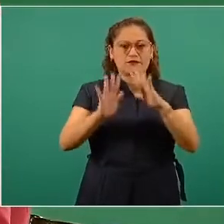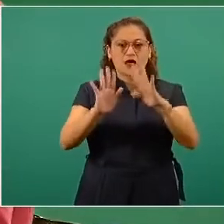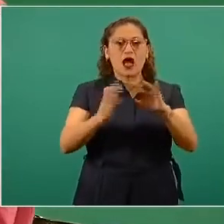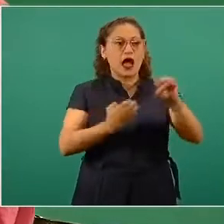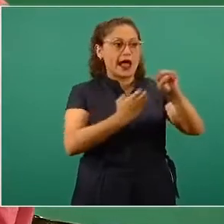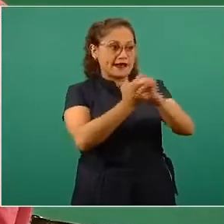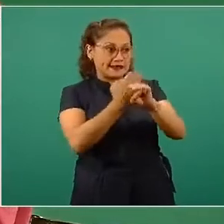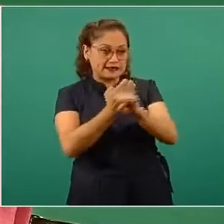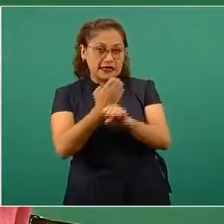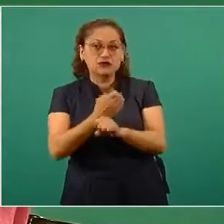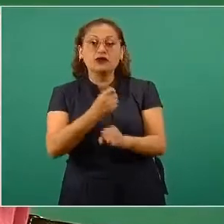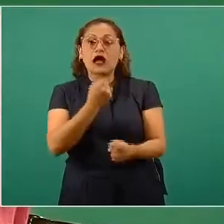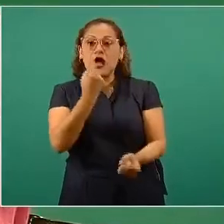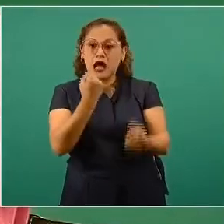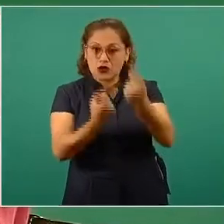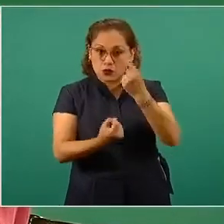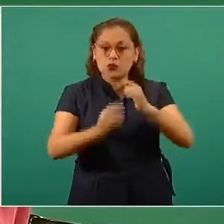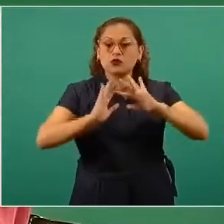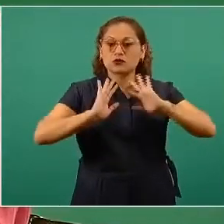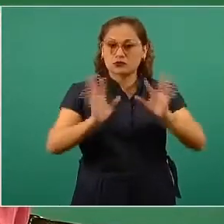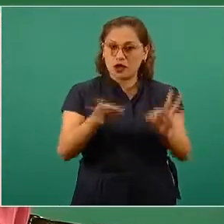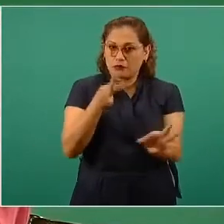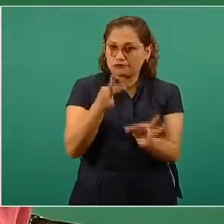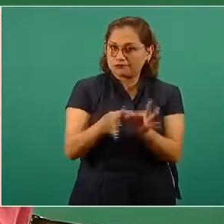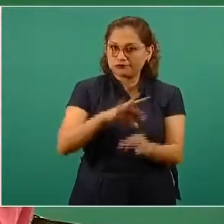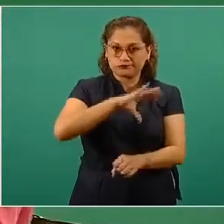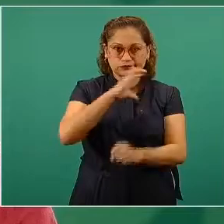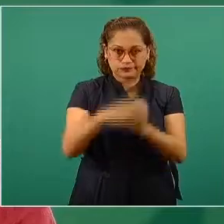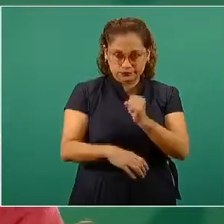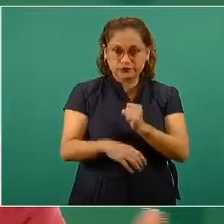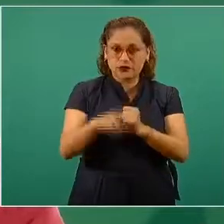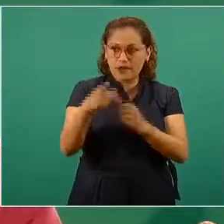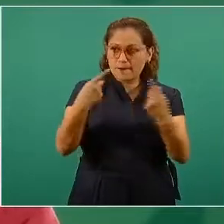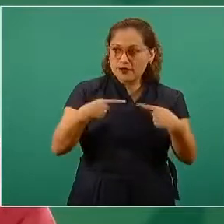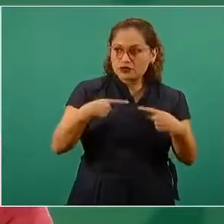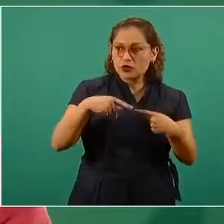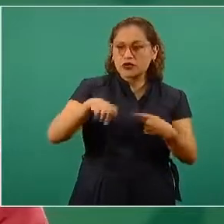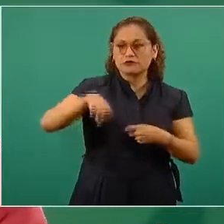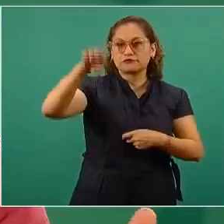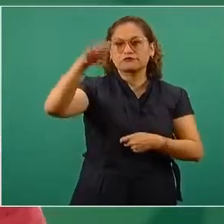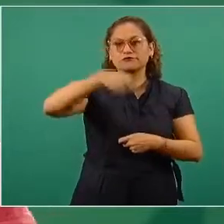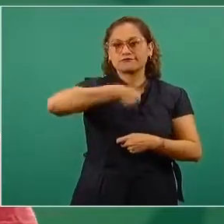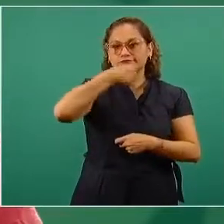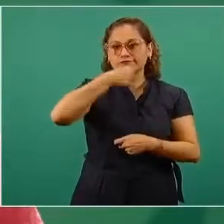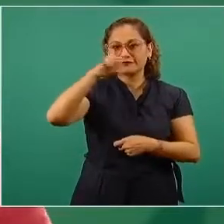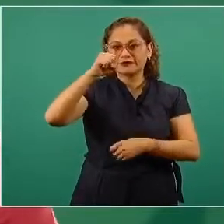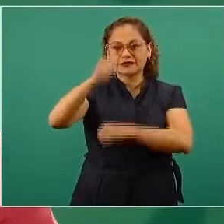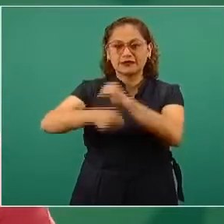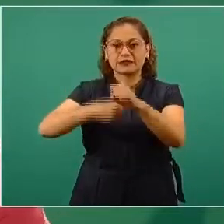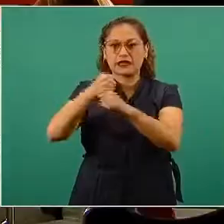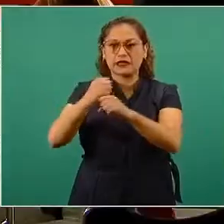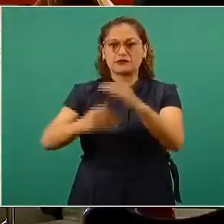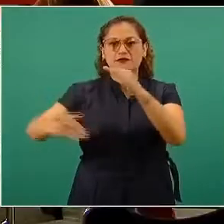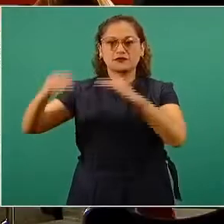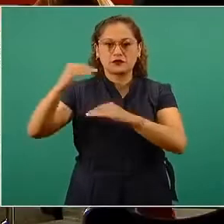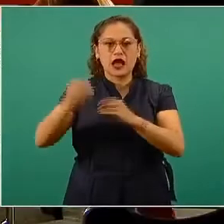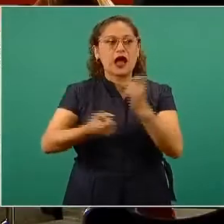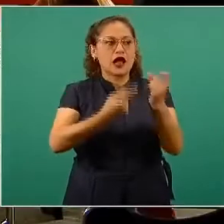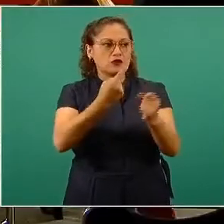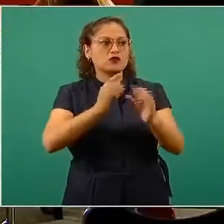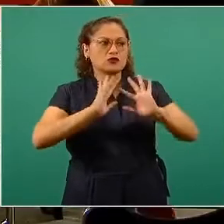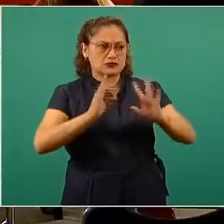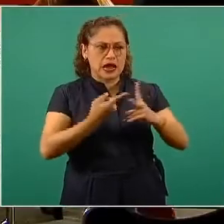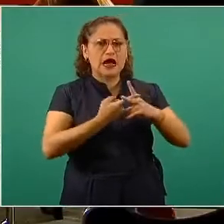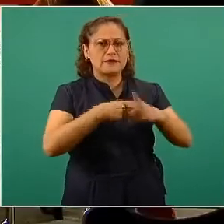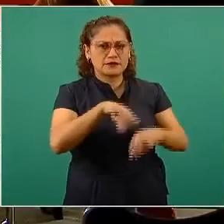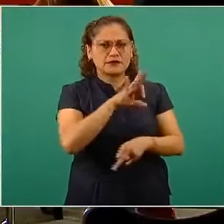terminado en las personas adultas mayores y estaríamos ya en condiciones de empezar. Pero preferimos